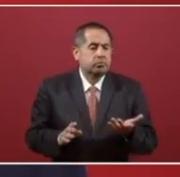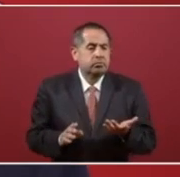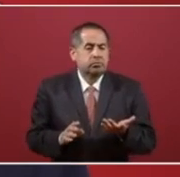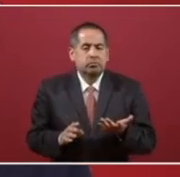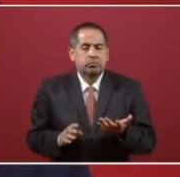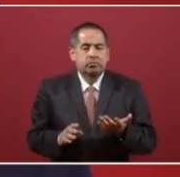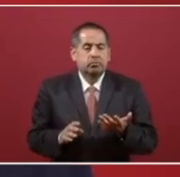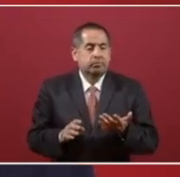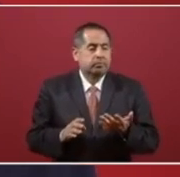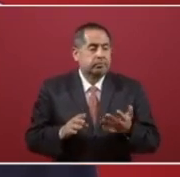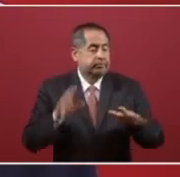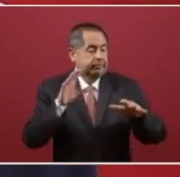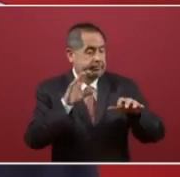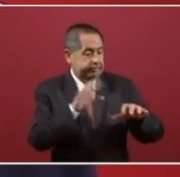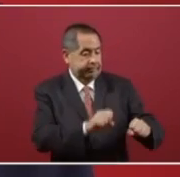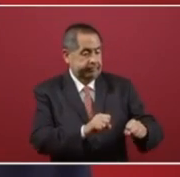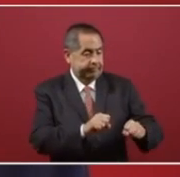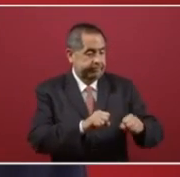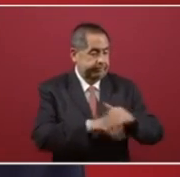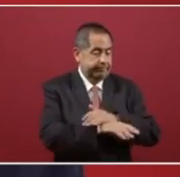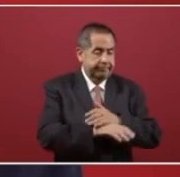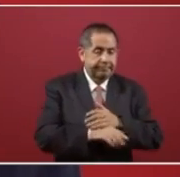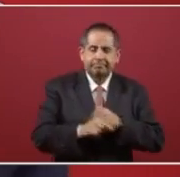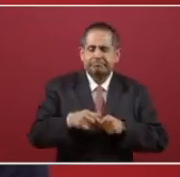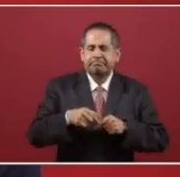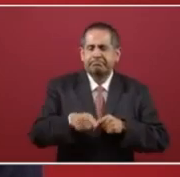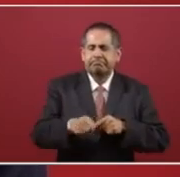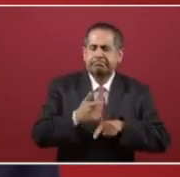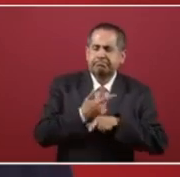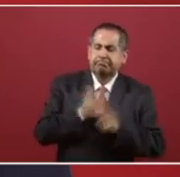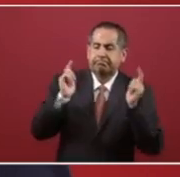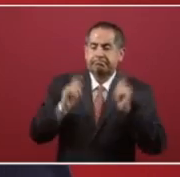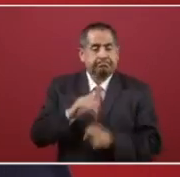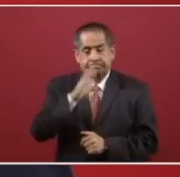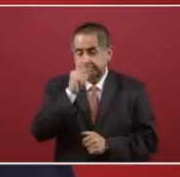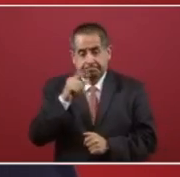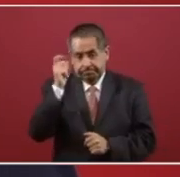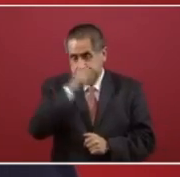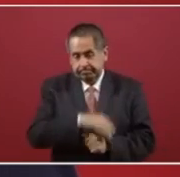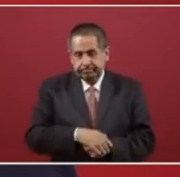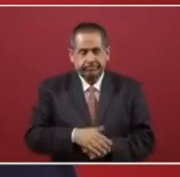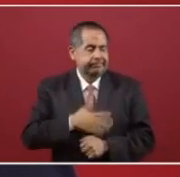liberar fácilmente a un familiar